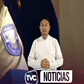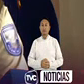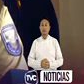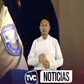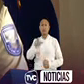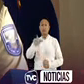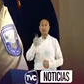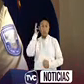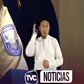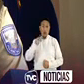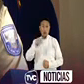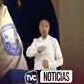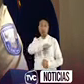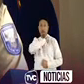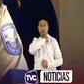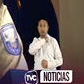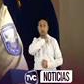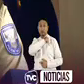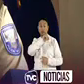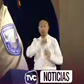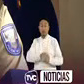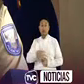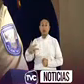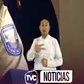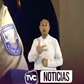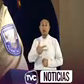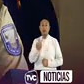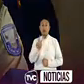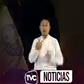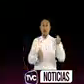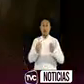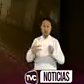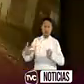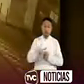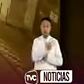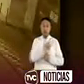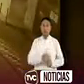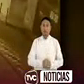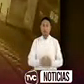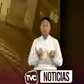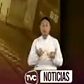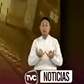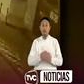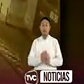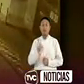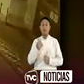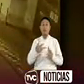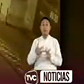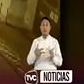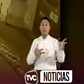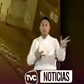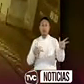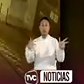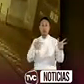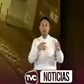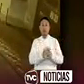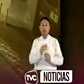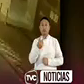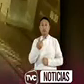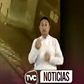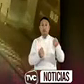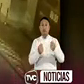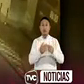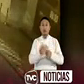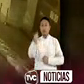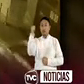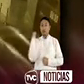secuestrar a esta persona, y llevársela conjuntamente con el vehículo. En este caso, el primer carro se paró adelante, un segundo vehículo en la